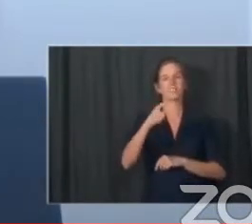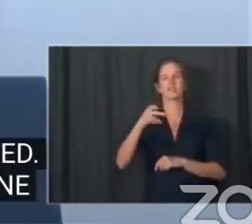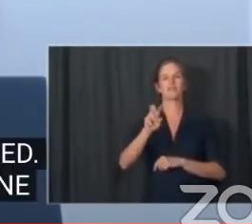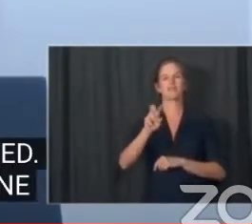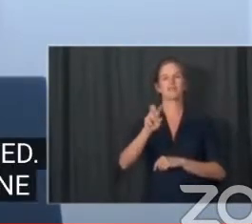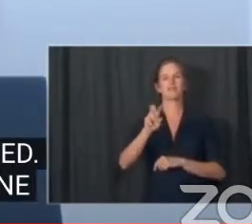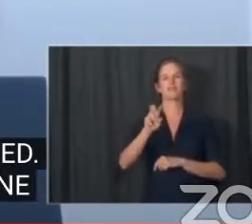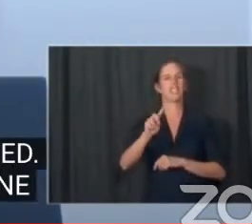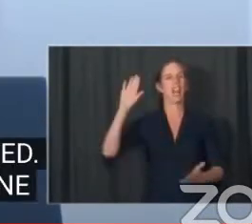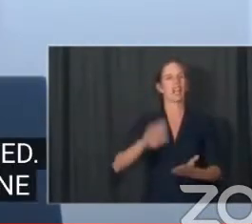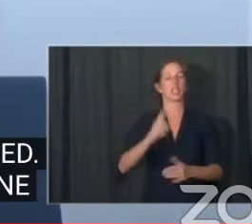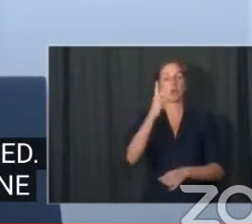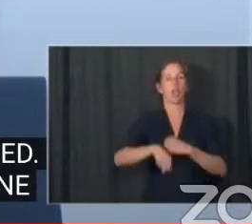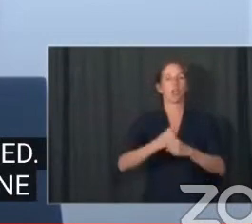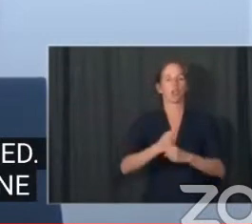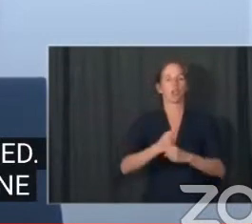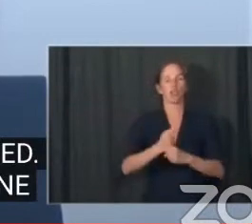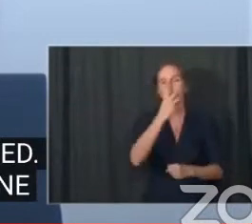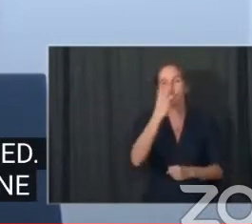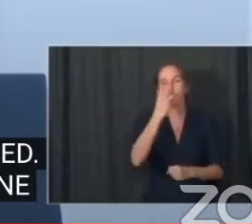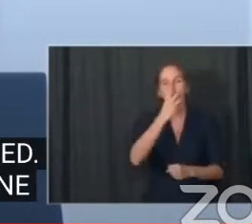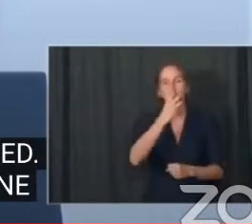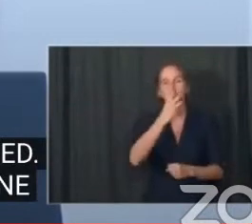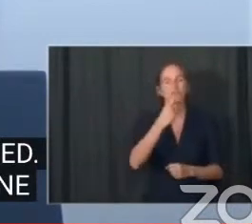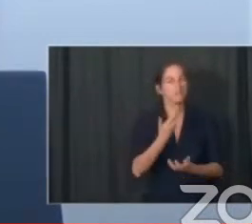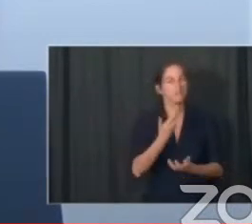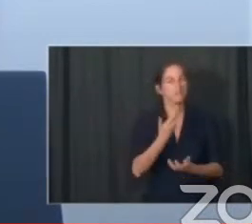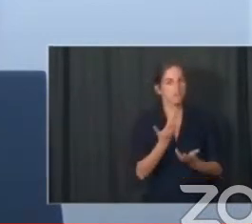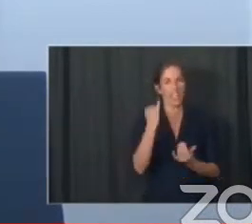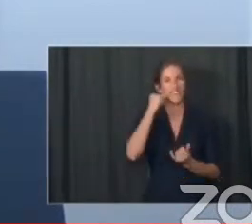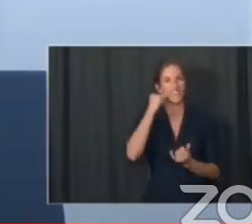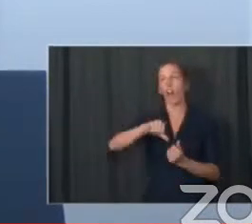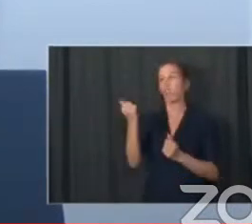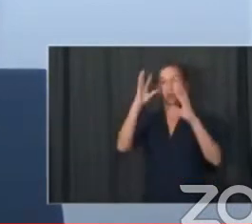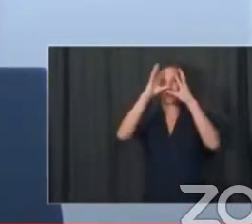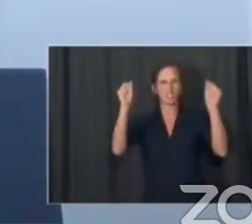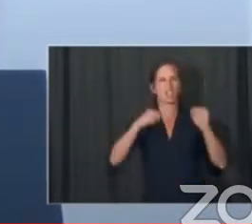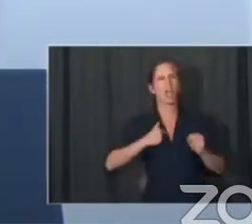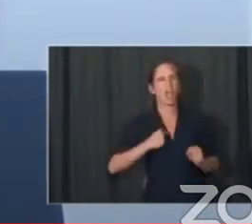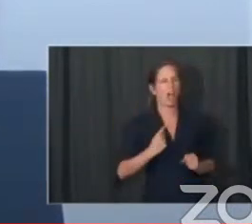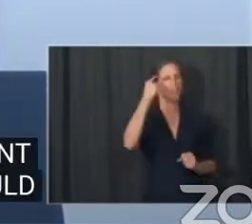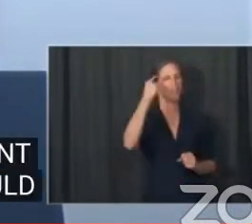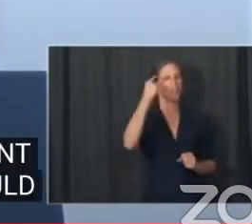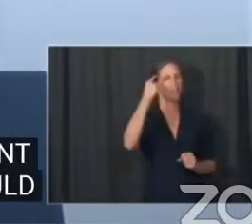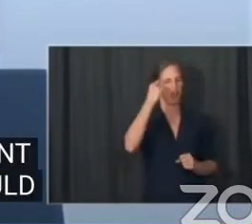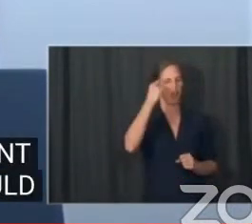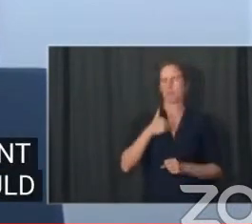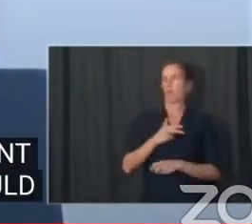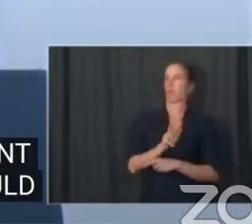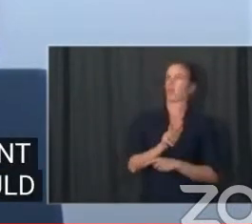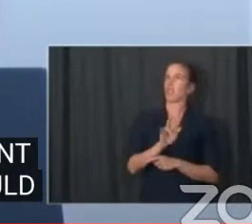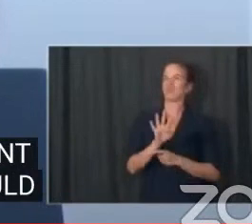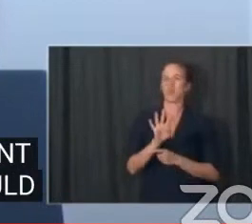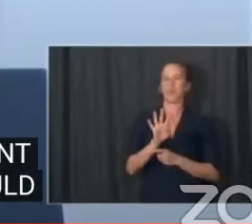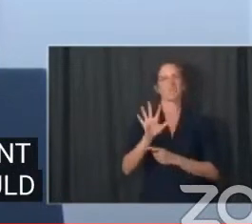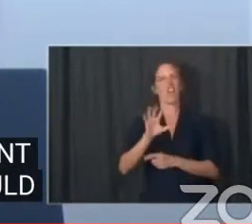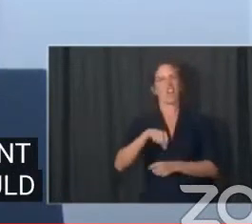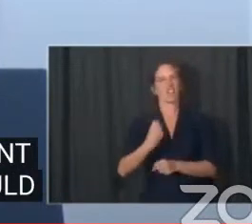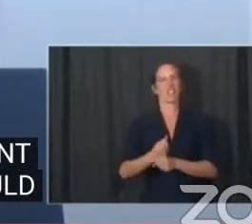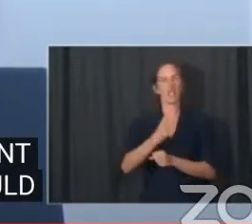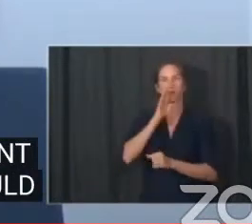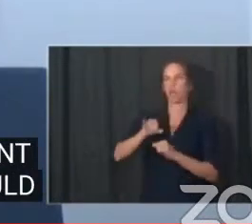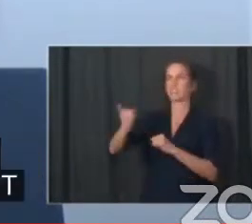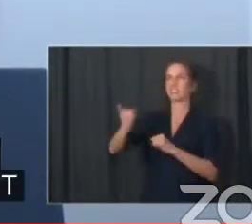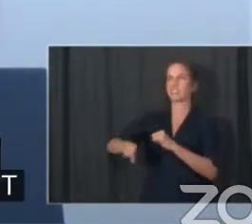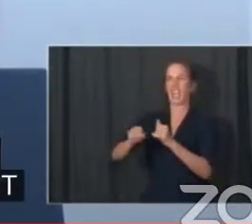médicas people, what we've done would have taken, están siendo in my tomadas muy opinion, rápido. 3, 4, 5 years, and it would have been in the FDA Esta forever. administración This